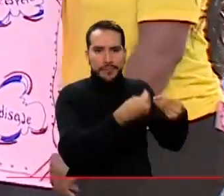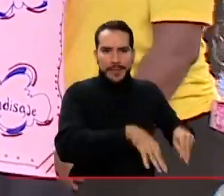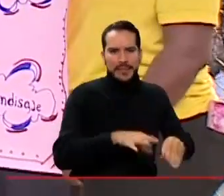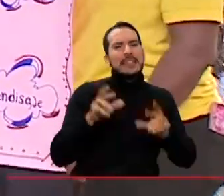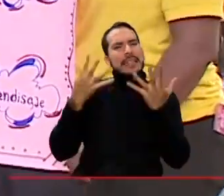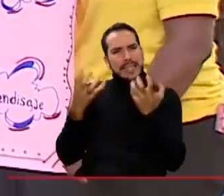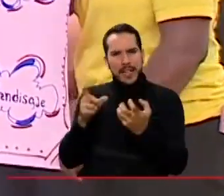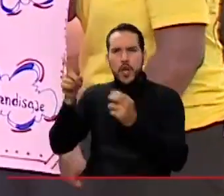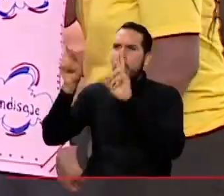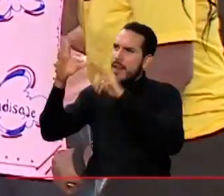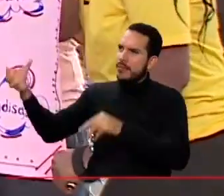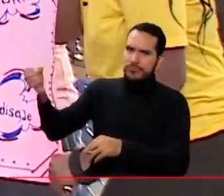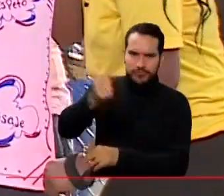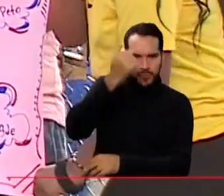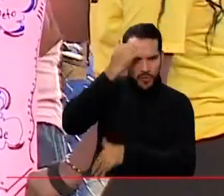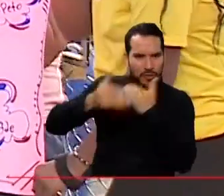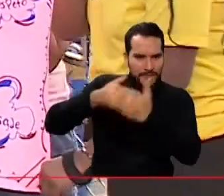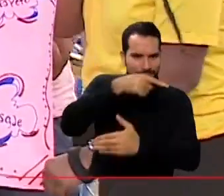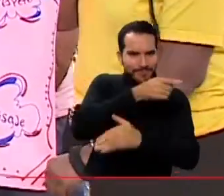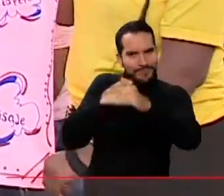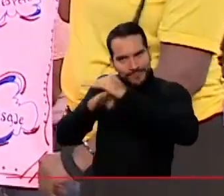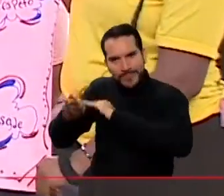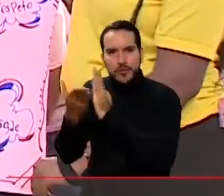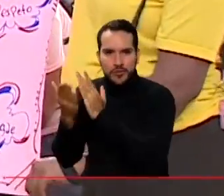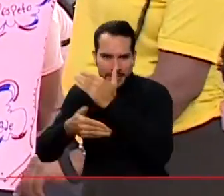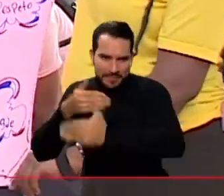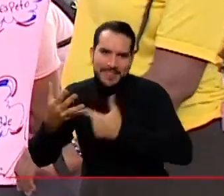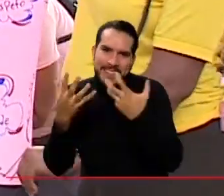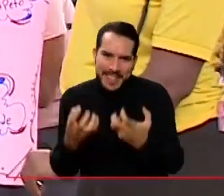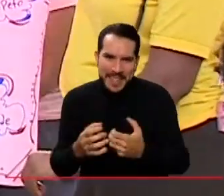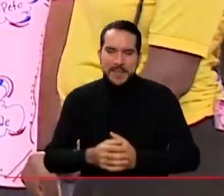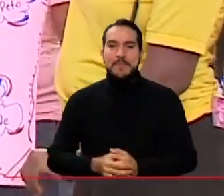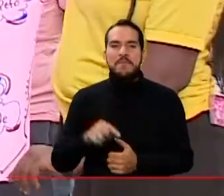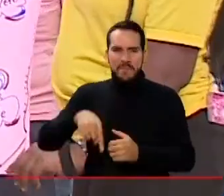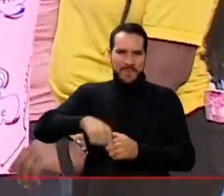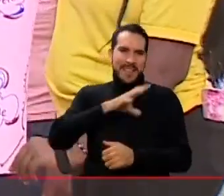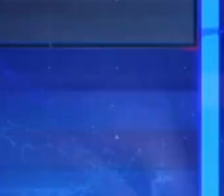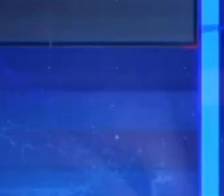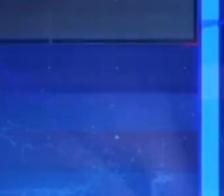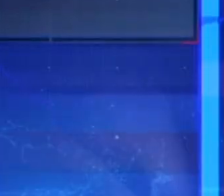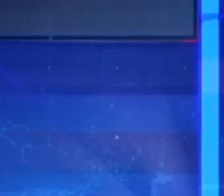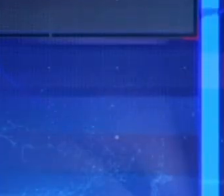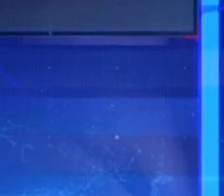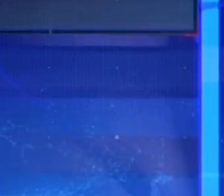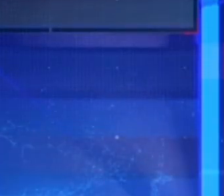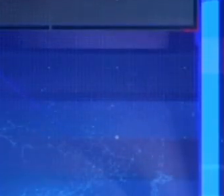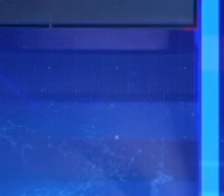retornar a esta institución educativa. Esa es toda la información desde el suroeste de Cali. Sigan ustedes con más en estudio.